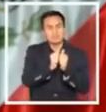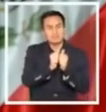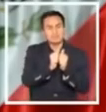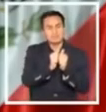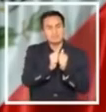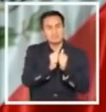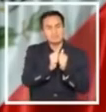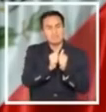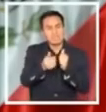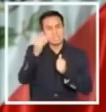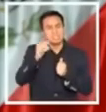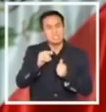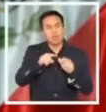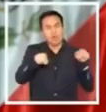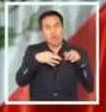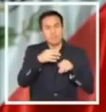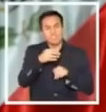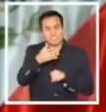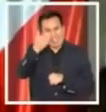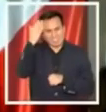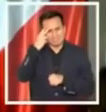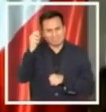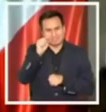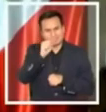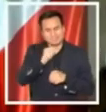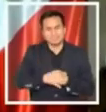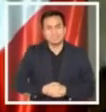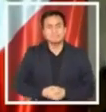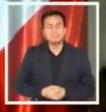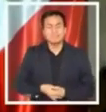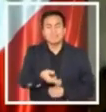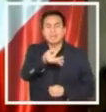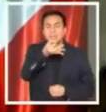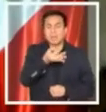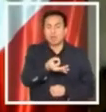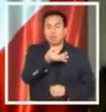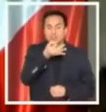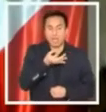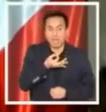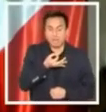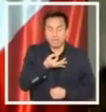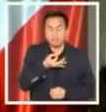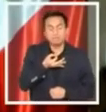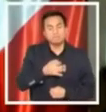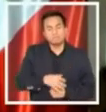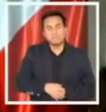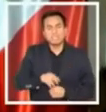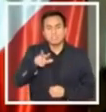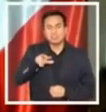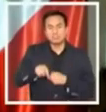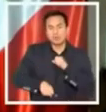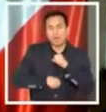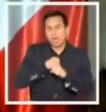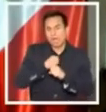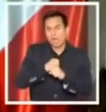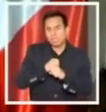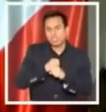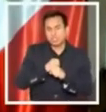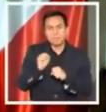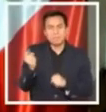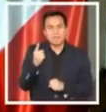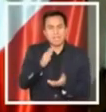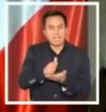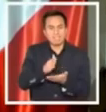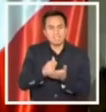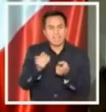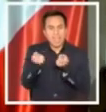en su oficina, me contaba cómo a los 18 años, en una de sus primeras